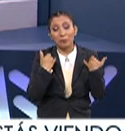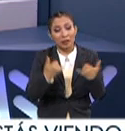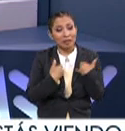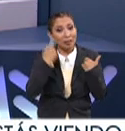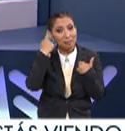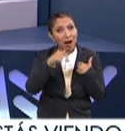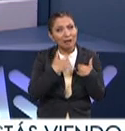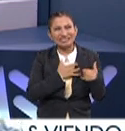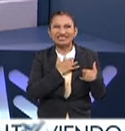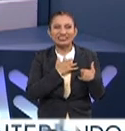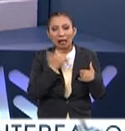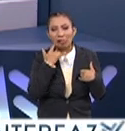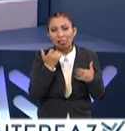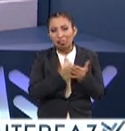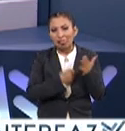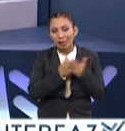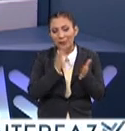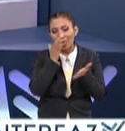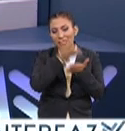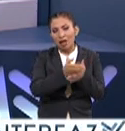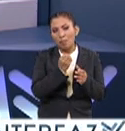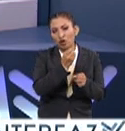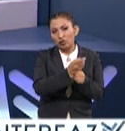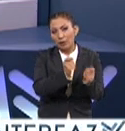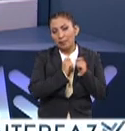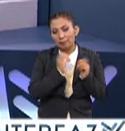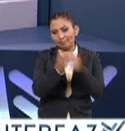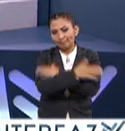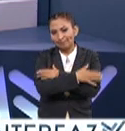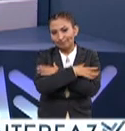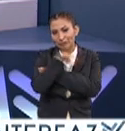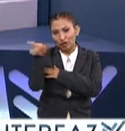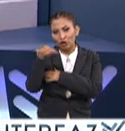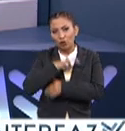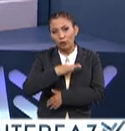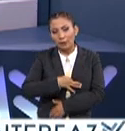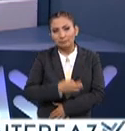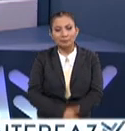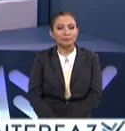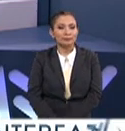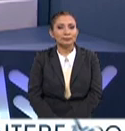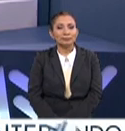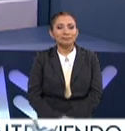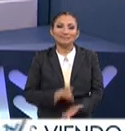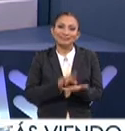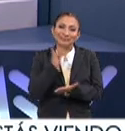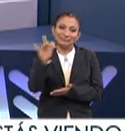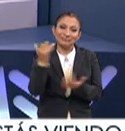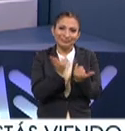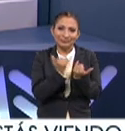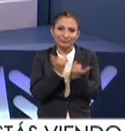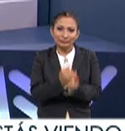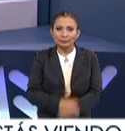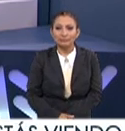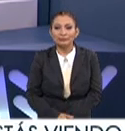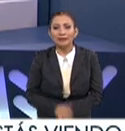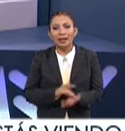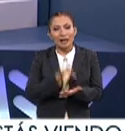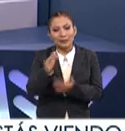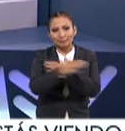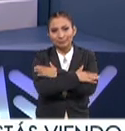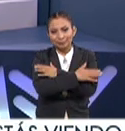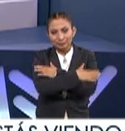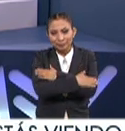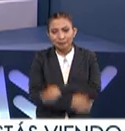jóvenes a luchar y acceder a este tipo de oportunidades. Te enviamos un fuerte abrazo hasta Toluca. Gracias, igualmente. Gracias, un